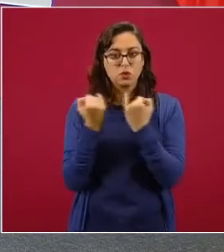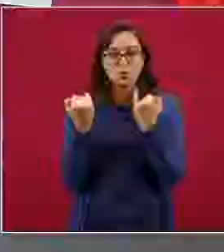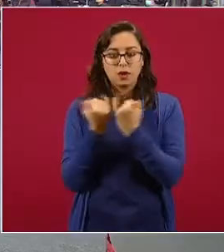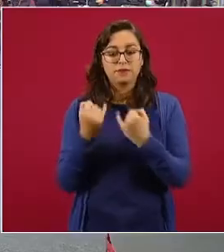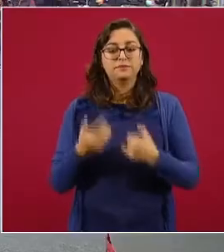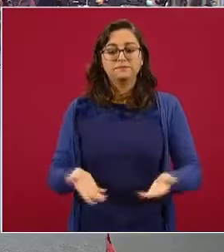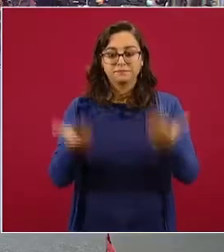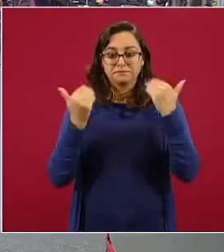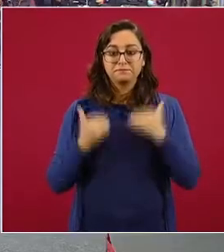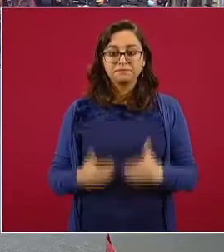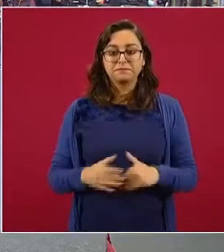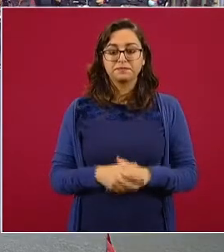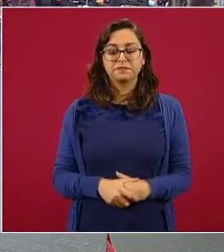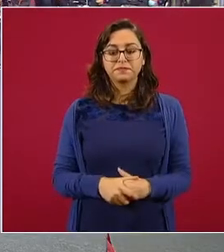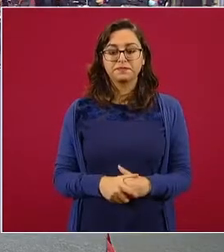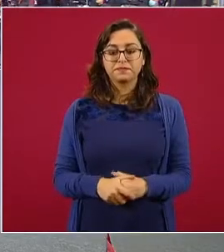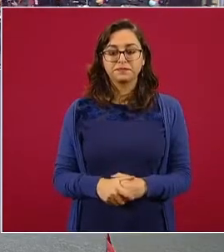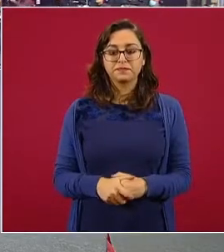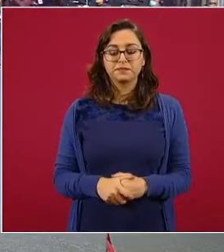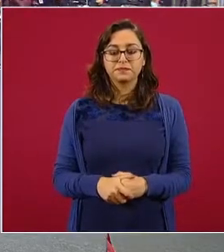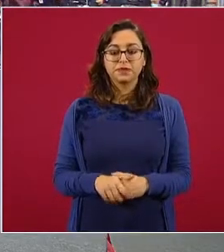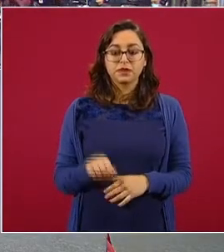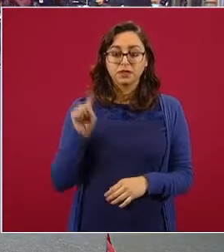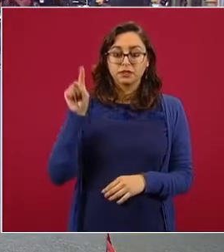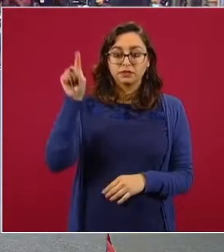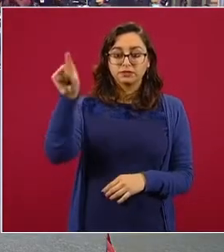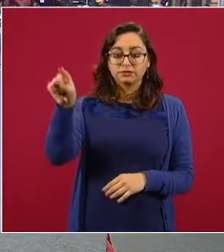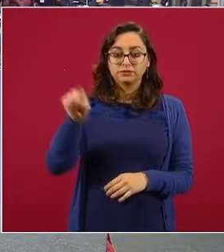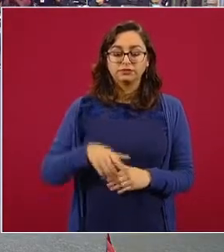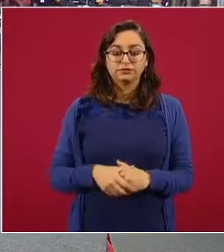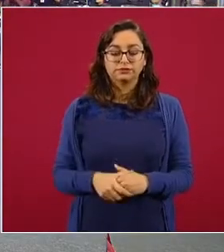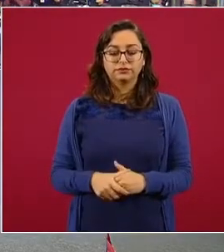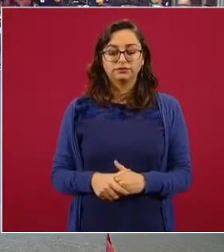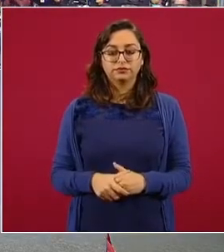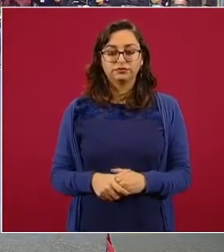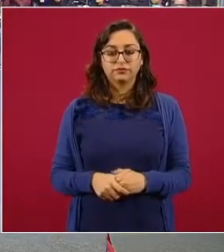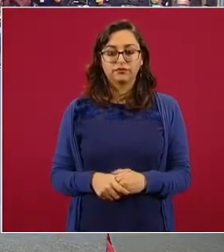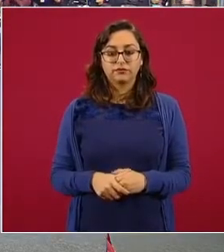Muy bien, adelante. A ver allá.